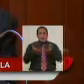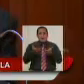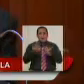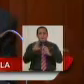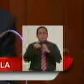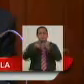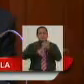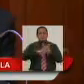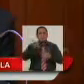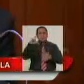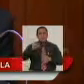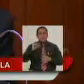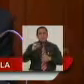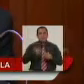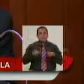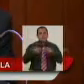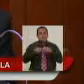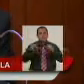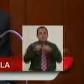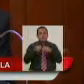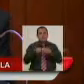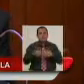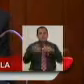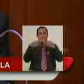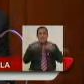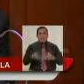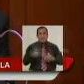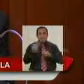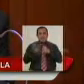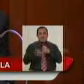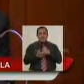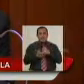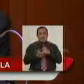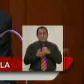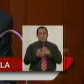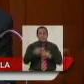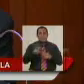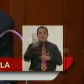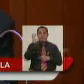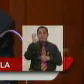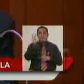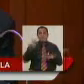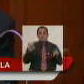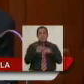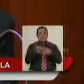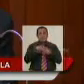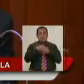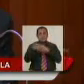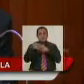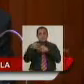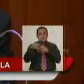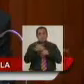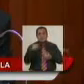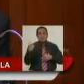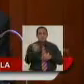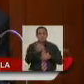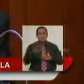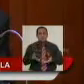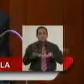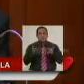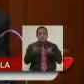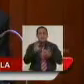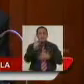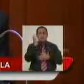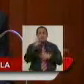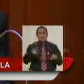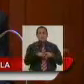barato a mayor escala, afianzará la seguridad energética, descentralizará la generación eléctrica